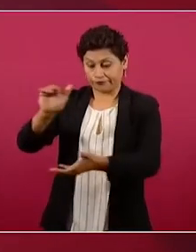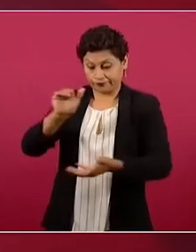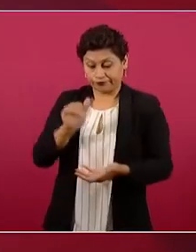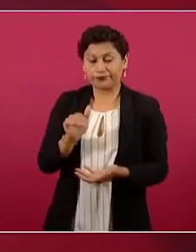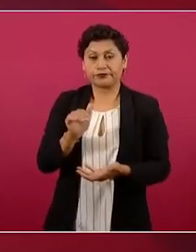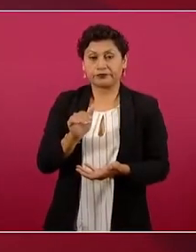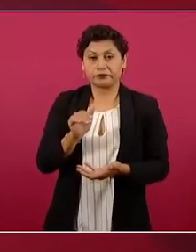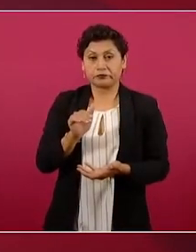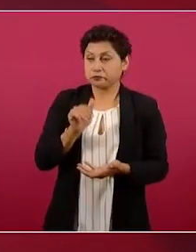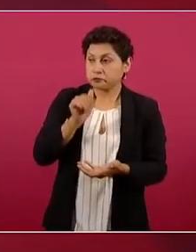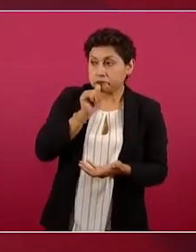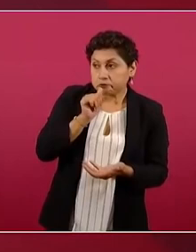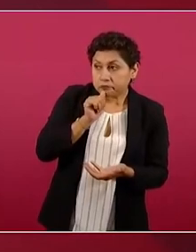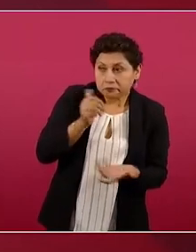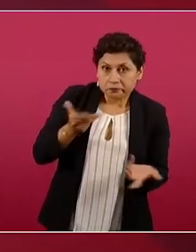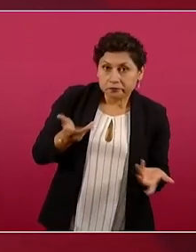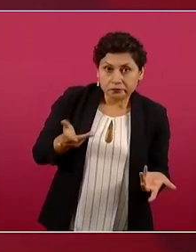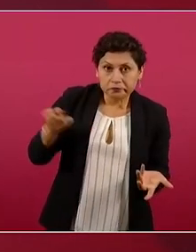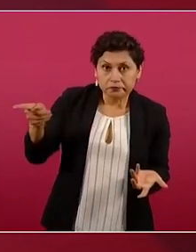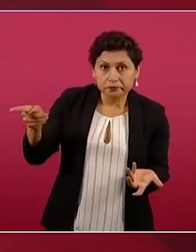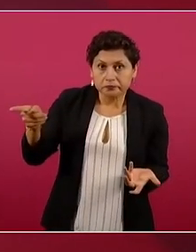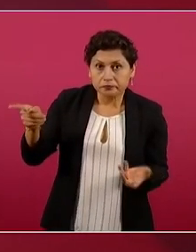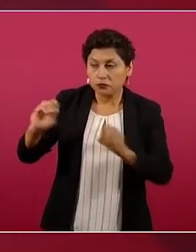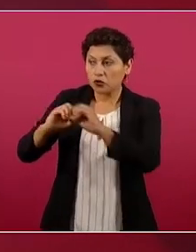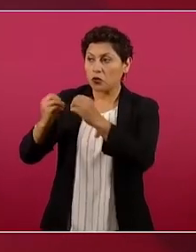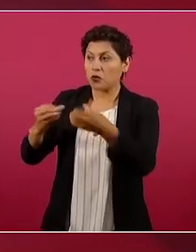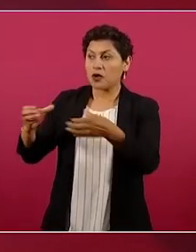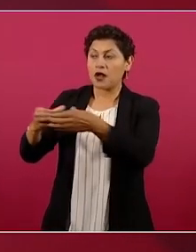del organismo que se creó en la ONU,